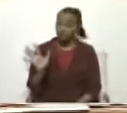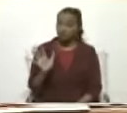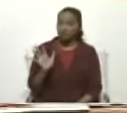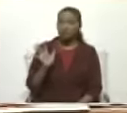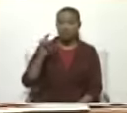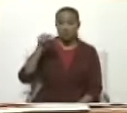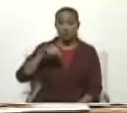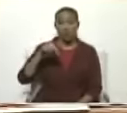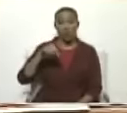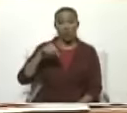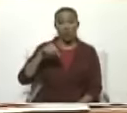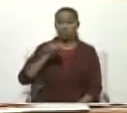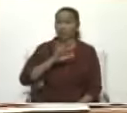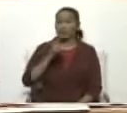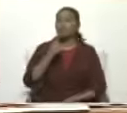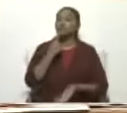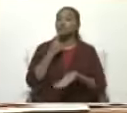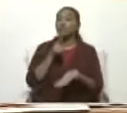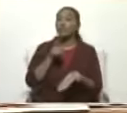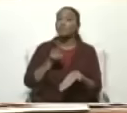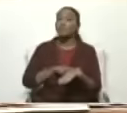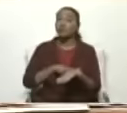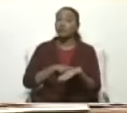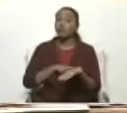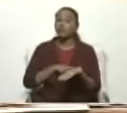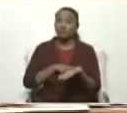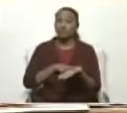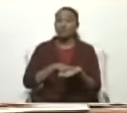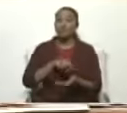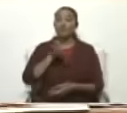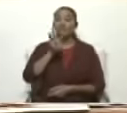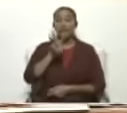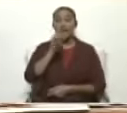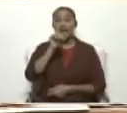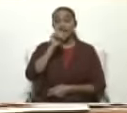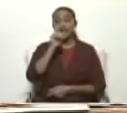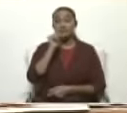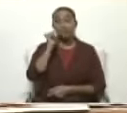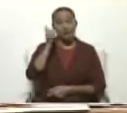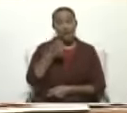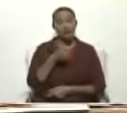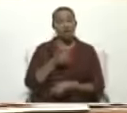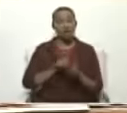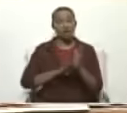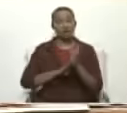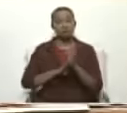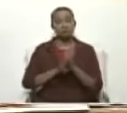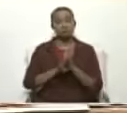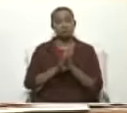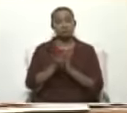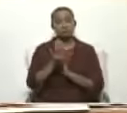este semestre, pues se está cumpliendo, 3 años seguidos de crecimiento.